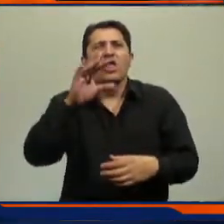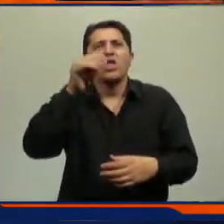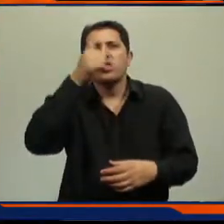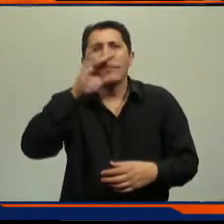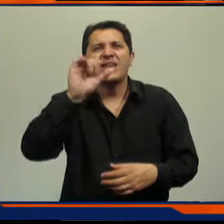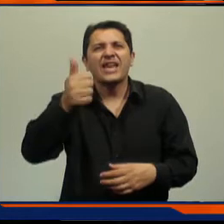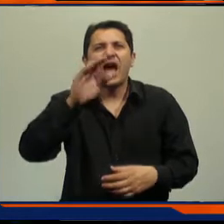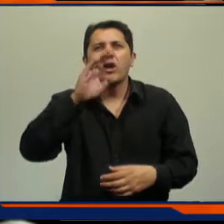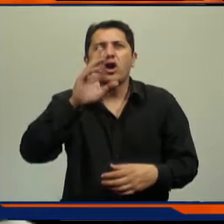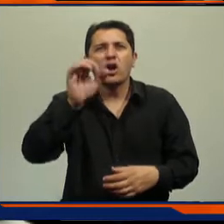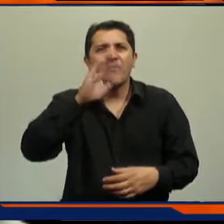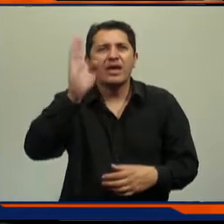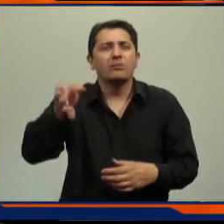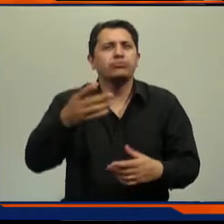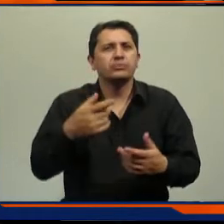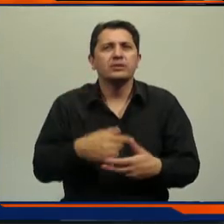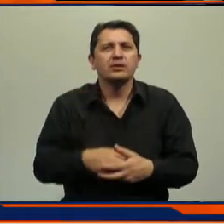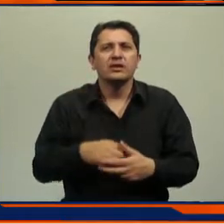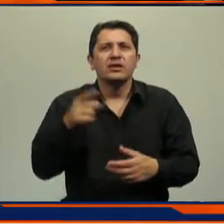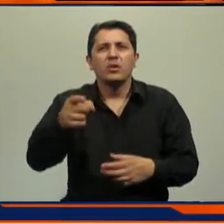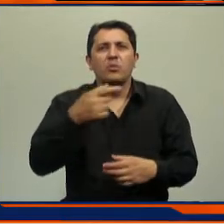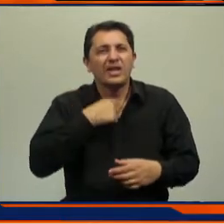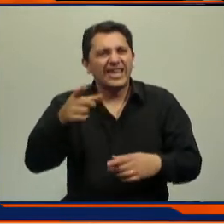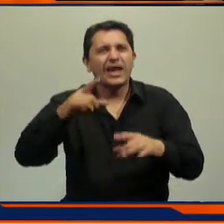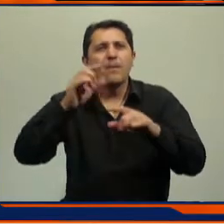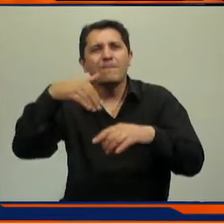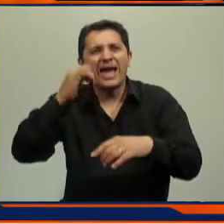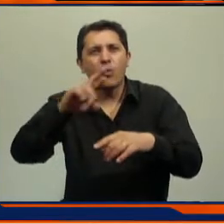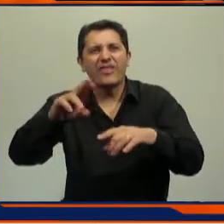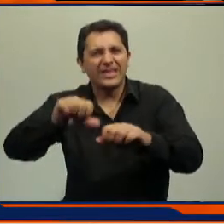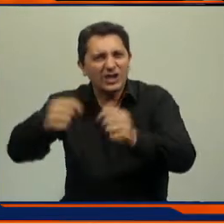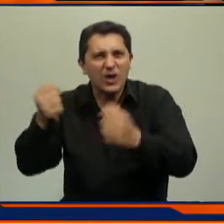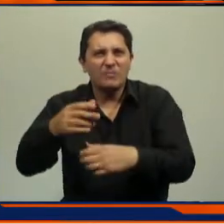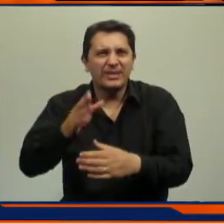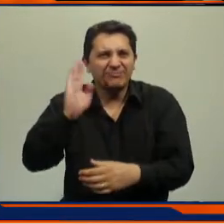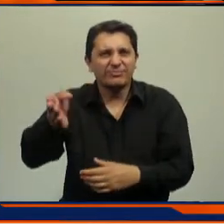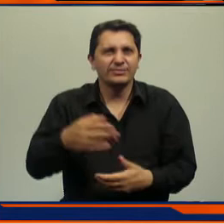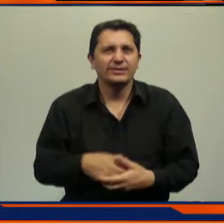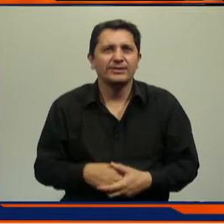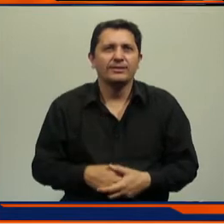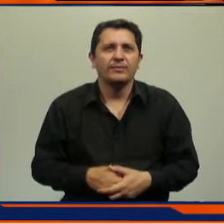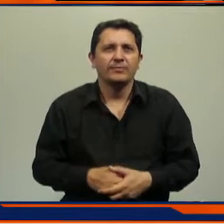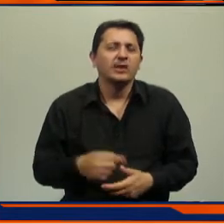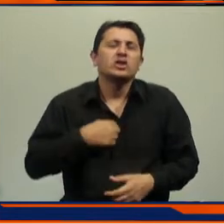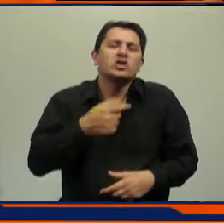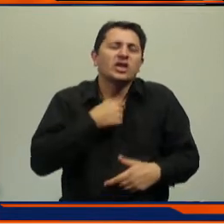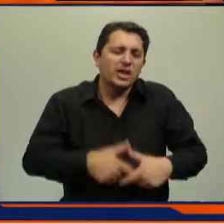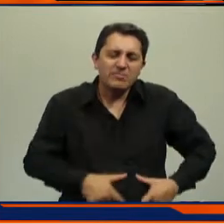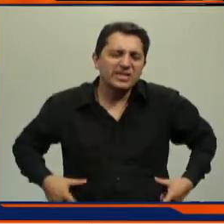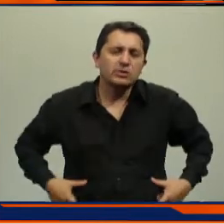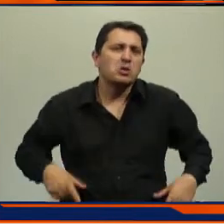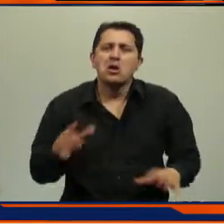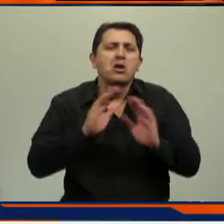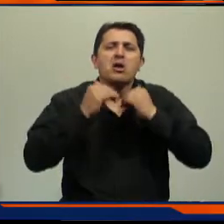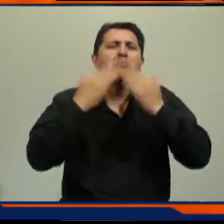Marrero. ¿Quiere romper hoy también los intereses de los Mayweather? Yo vengo a ganar mi cinturón, no me importa quién